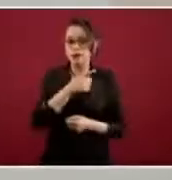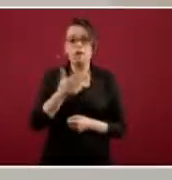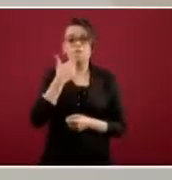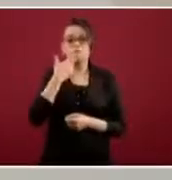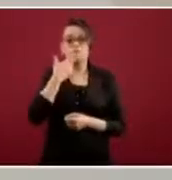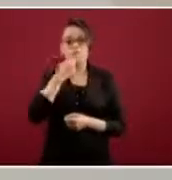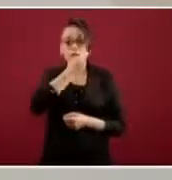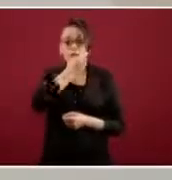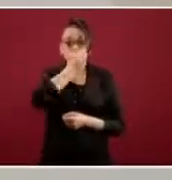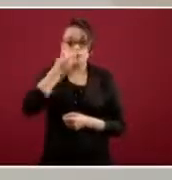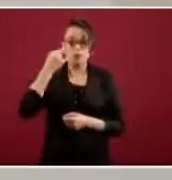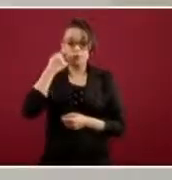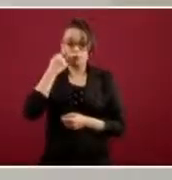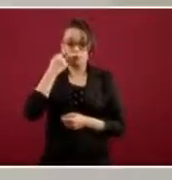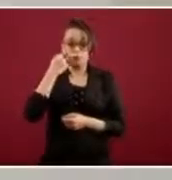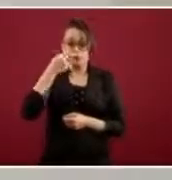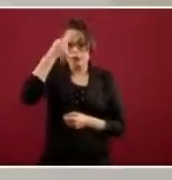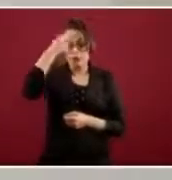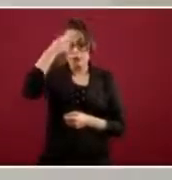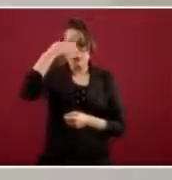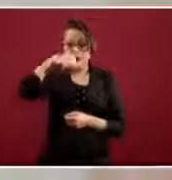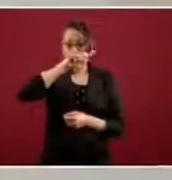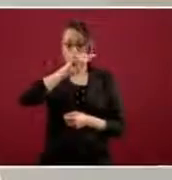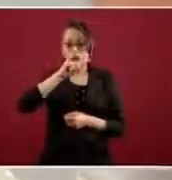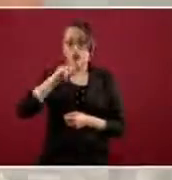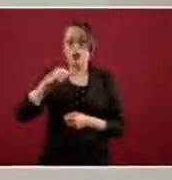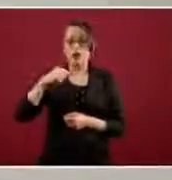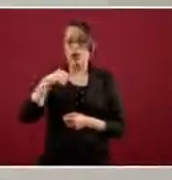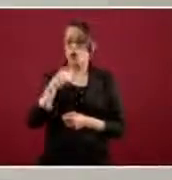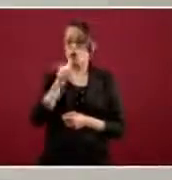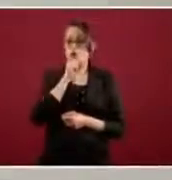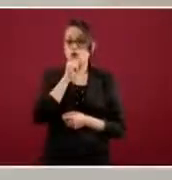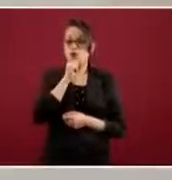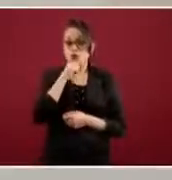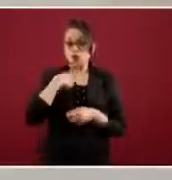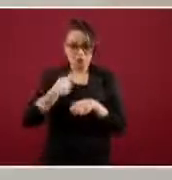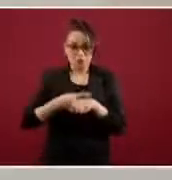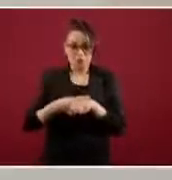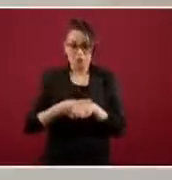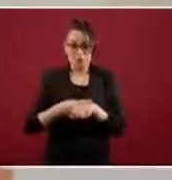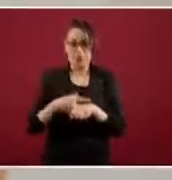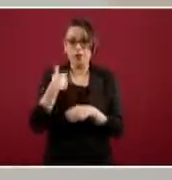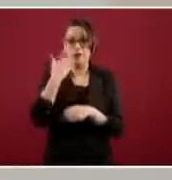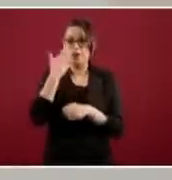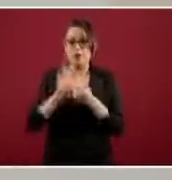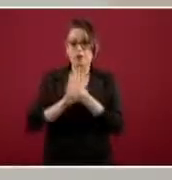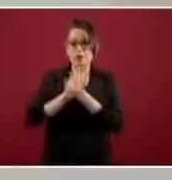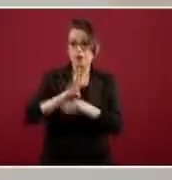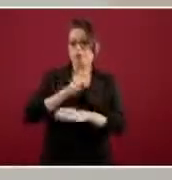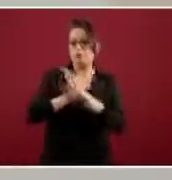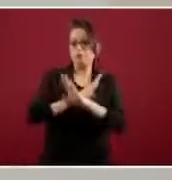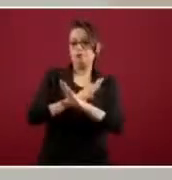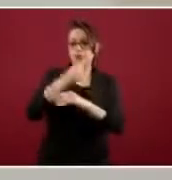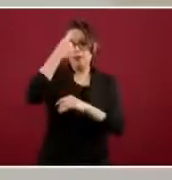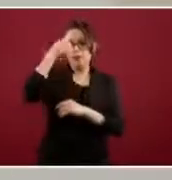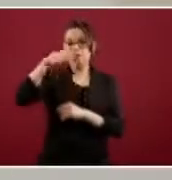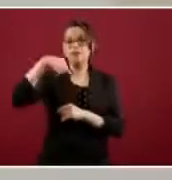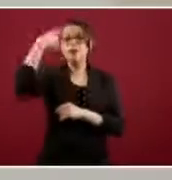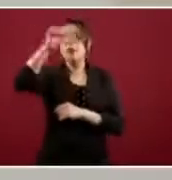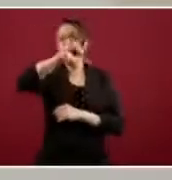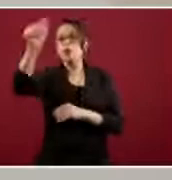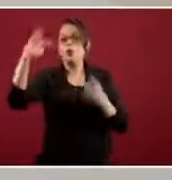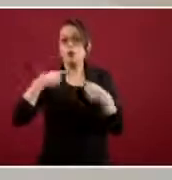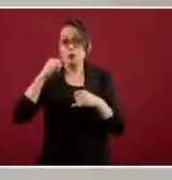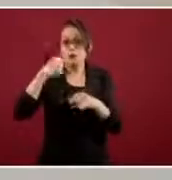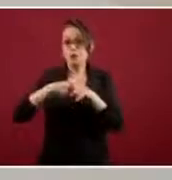soy susceptible y quiero tener una defensa contra que me caigan las partículas contagiantes de secreciones respiratorias. Eso sí está